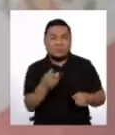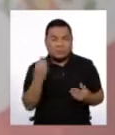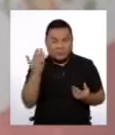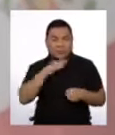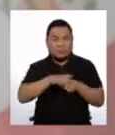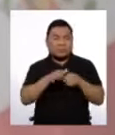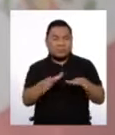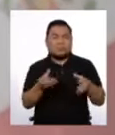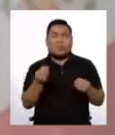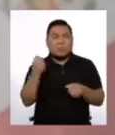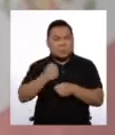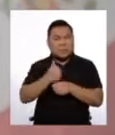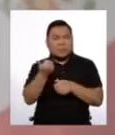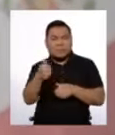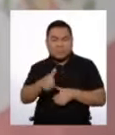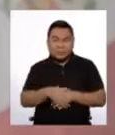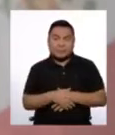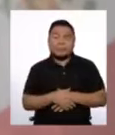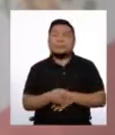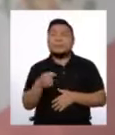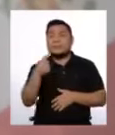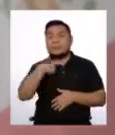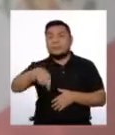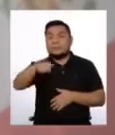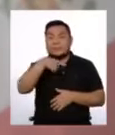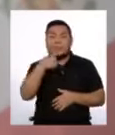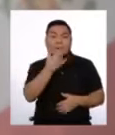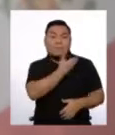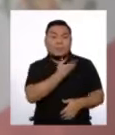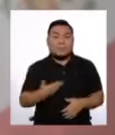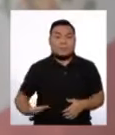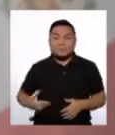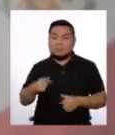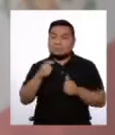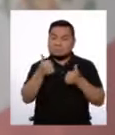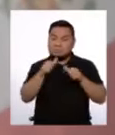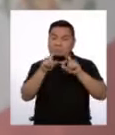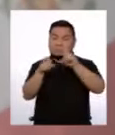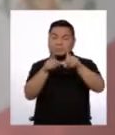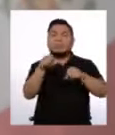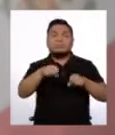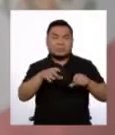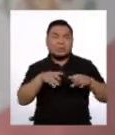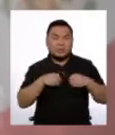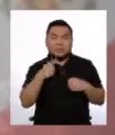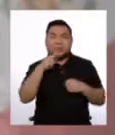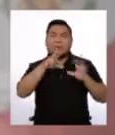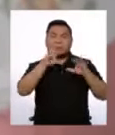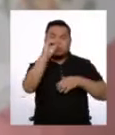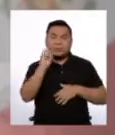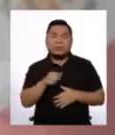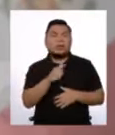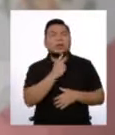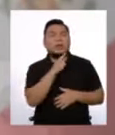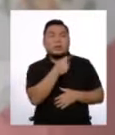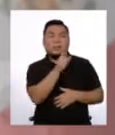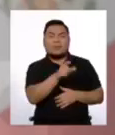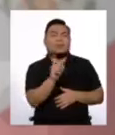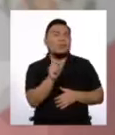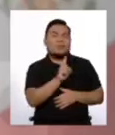esta pandemia. Bueno, vemos ahí que la aprobación de la gestión del presidente de la República en este sentido es de 80%, la desaprobación del